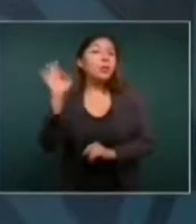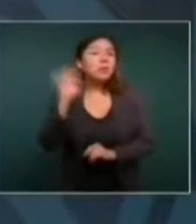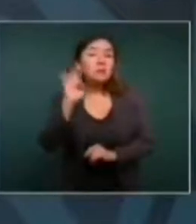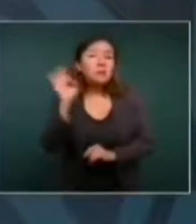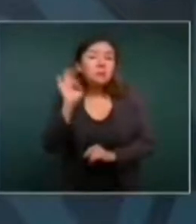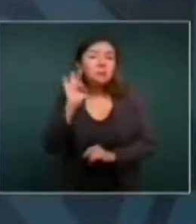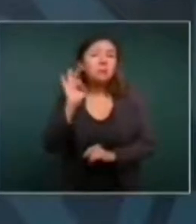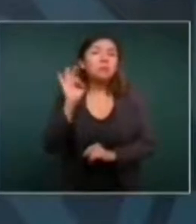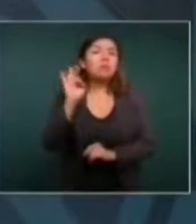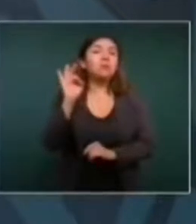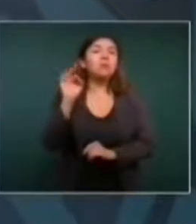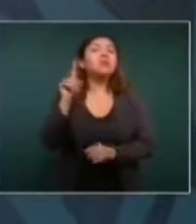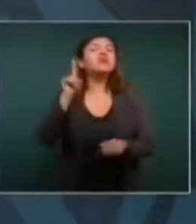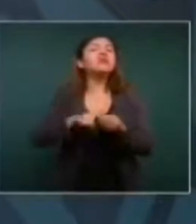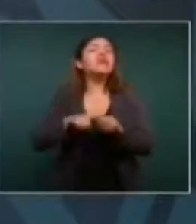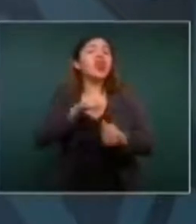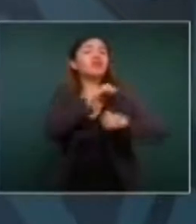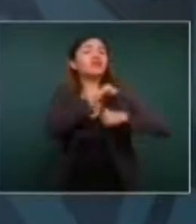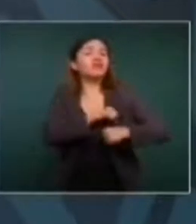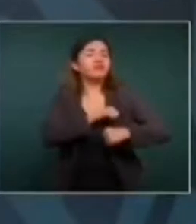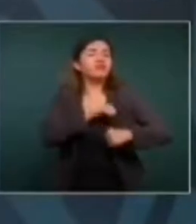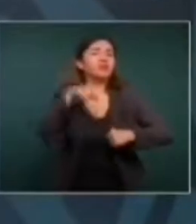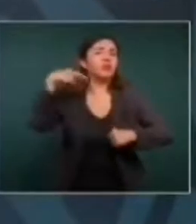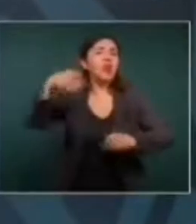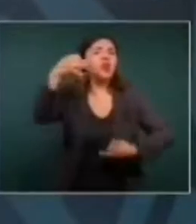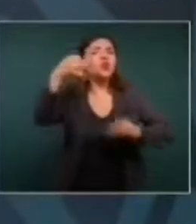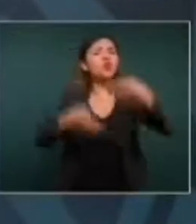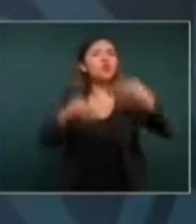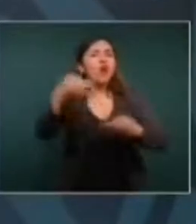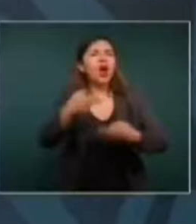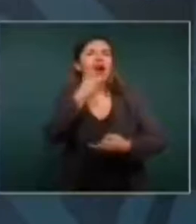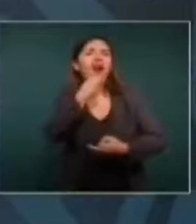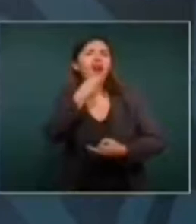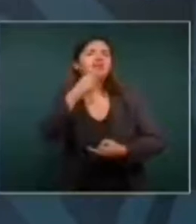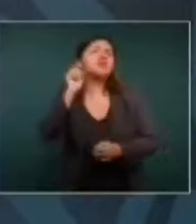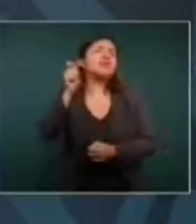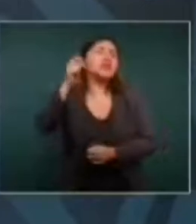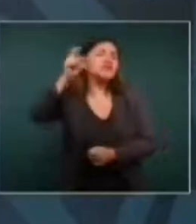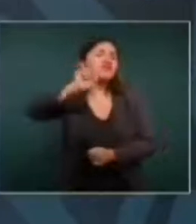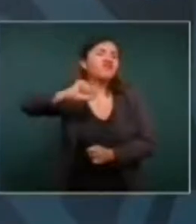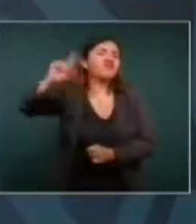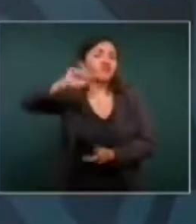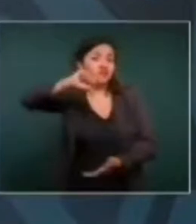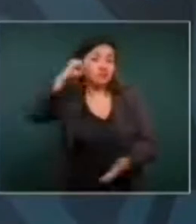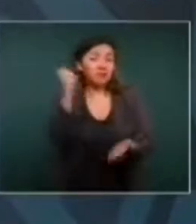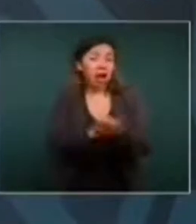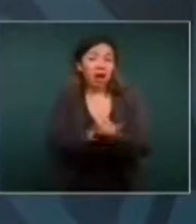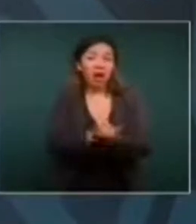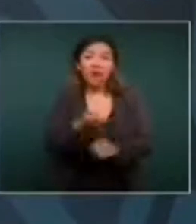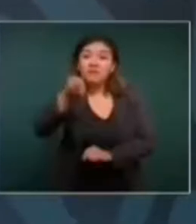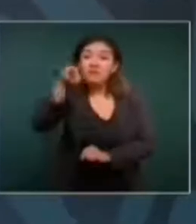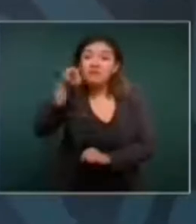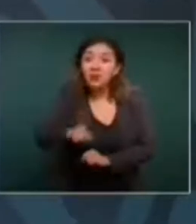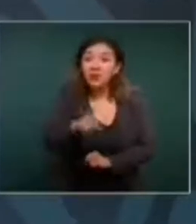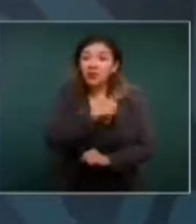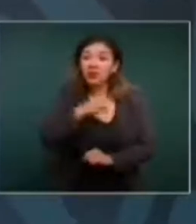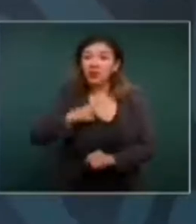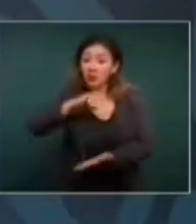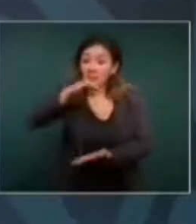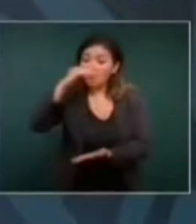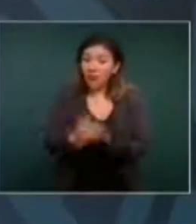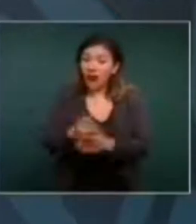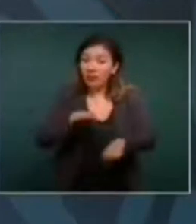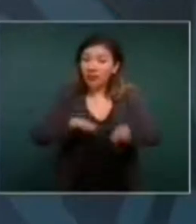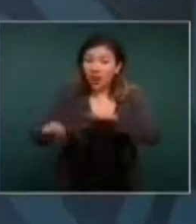una autoridad del poder judicial un juez o magistrado nos ordena detener una